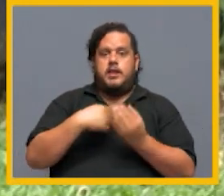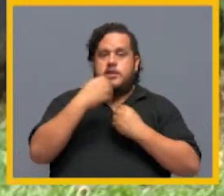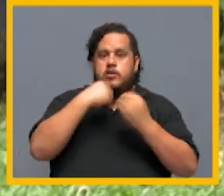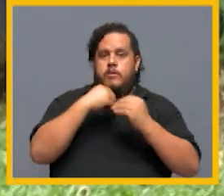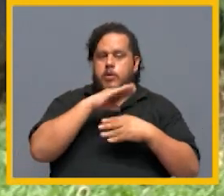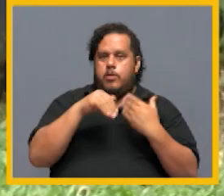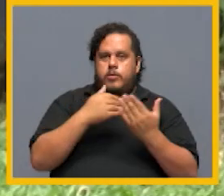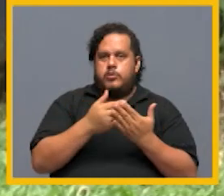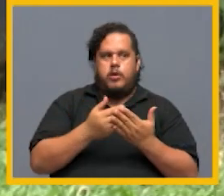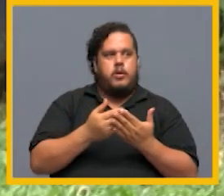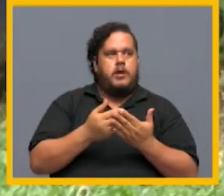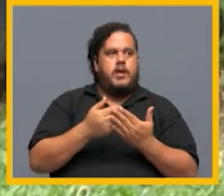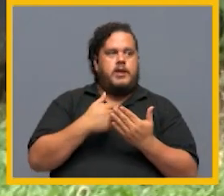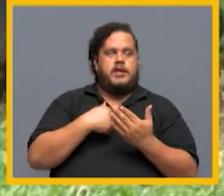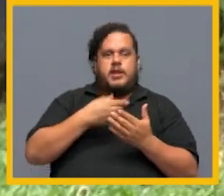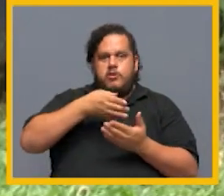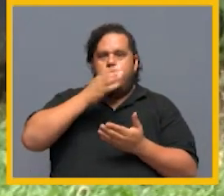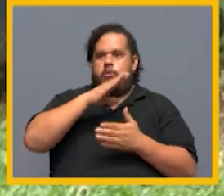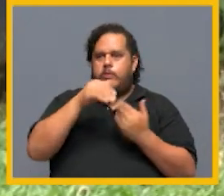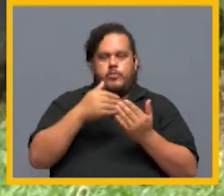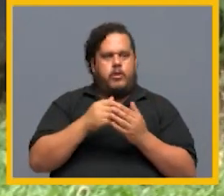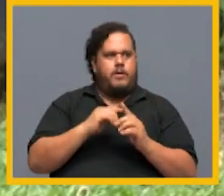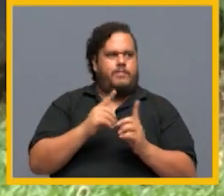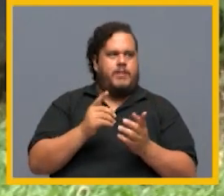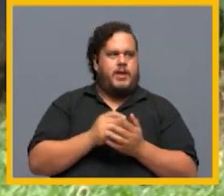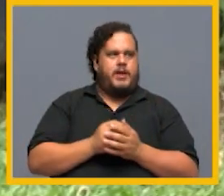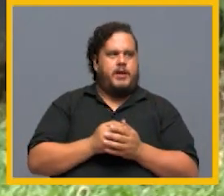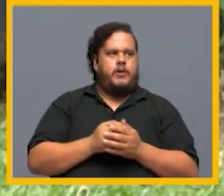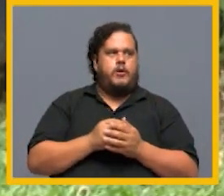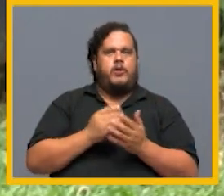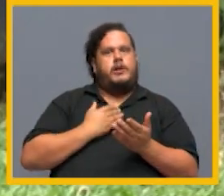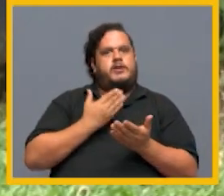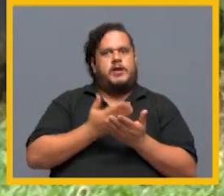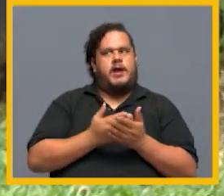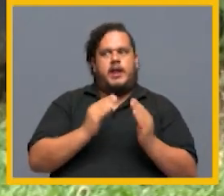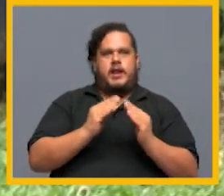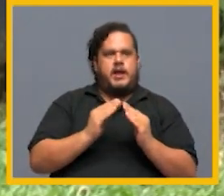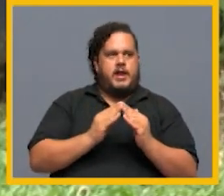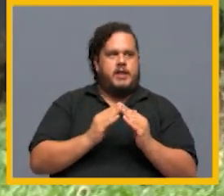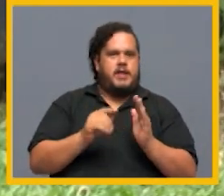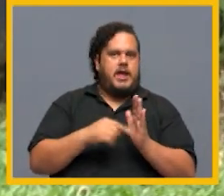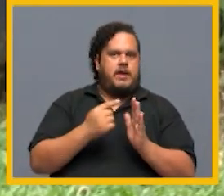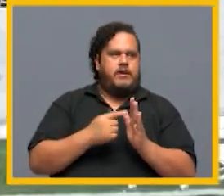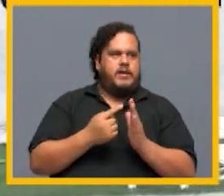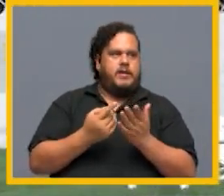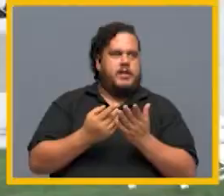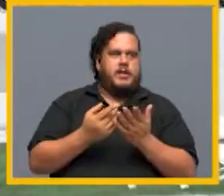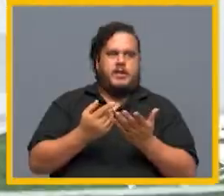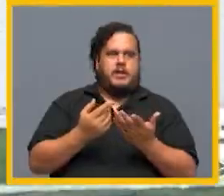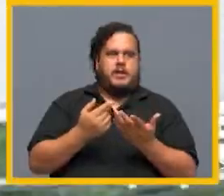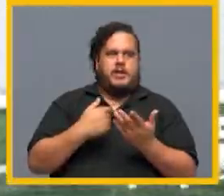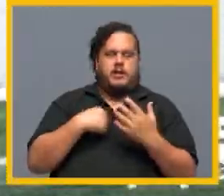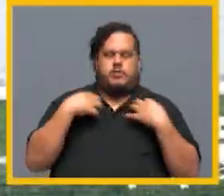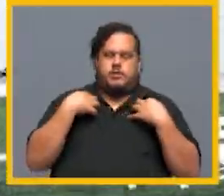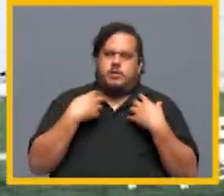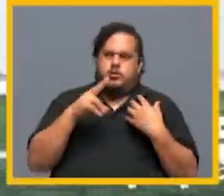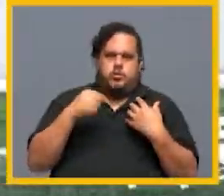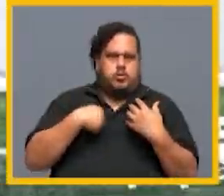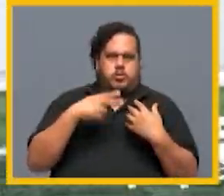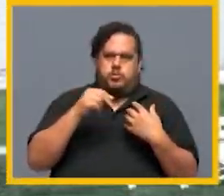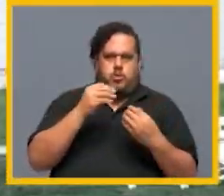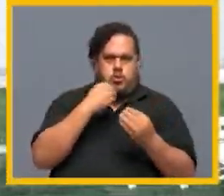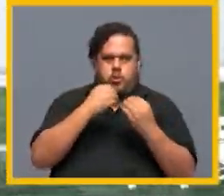todo, que es que me tomo todo, pero si los quisiera llevar a la casa, que a veces hasta de lo estresante no como. A Douglas Forby